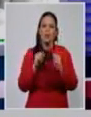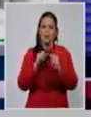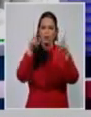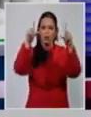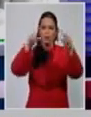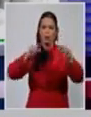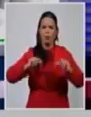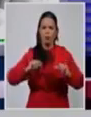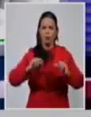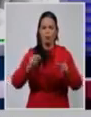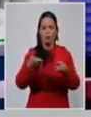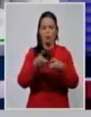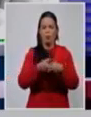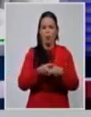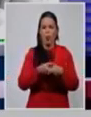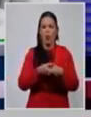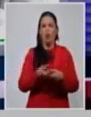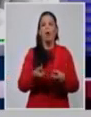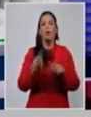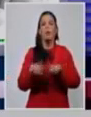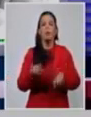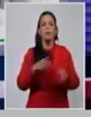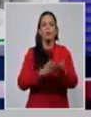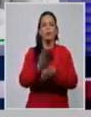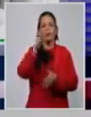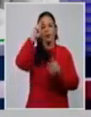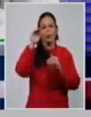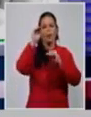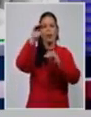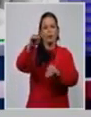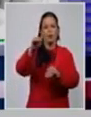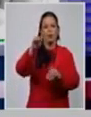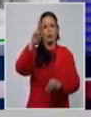momentos ingresados en los hospitales del país,